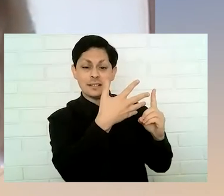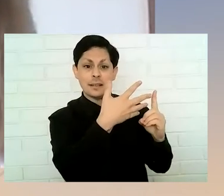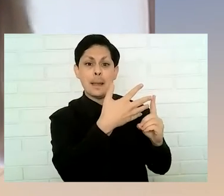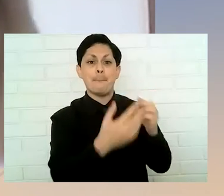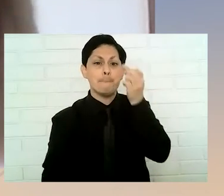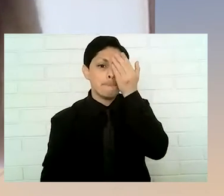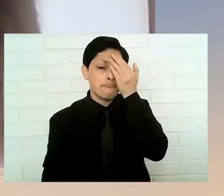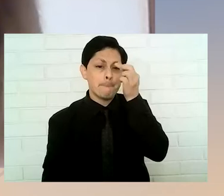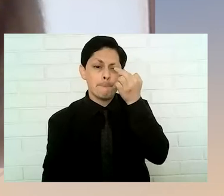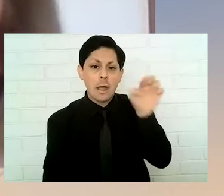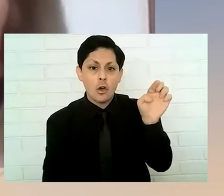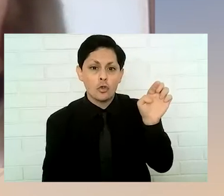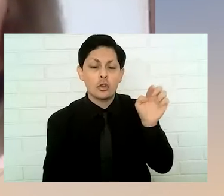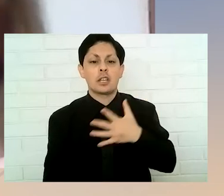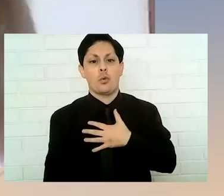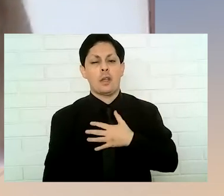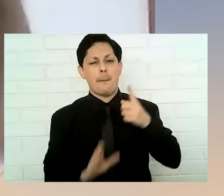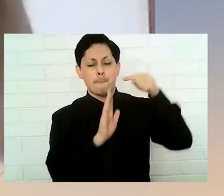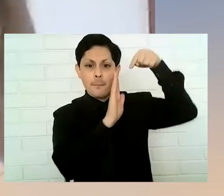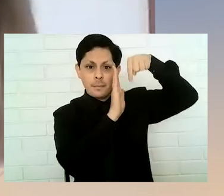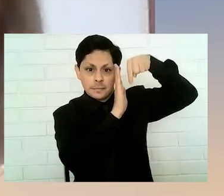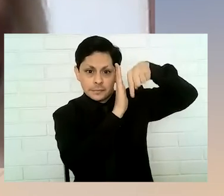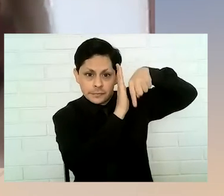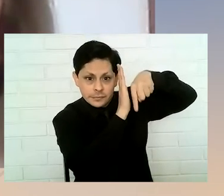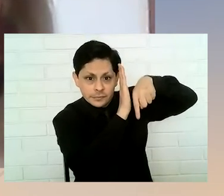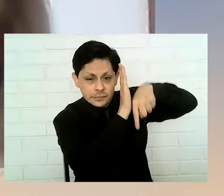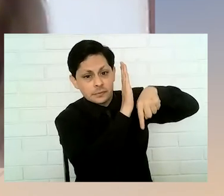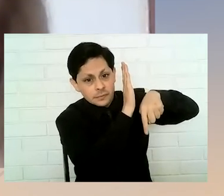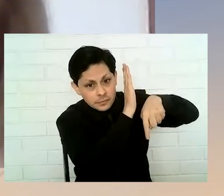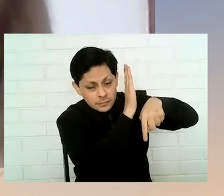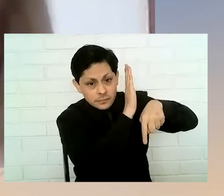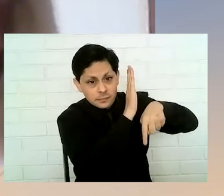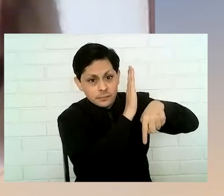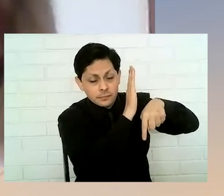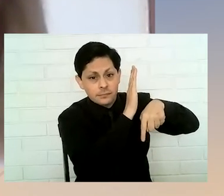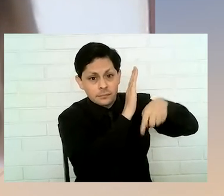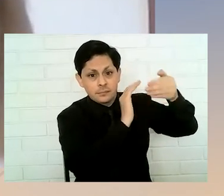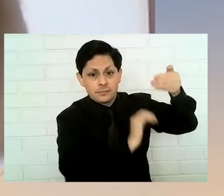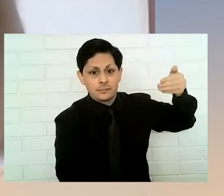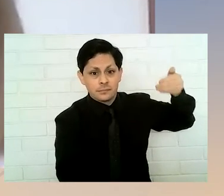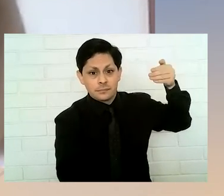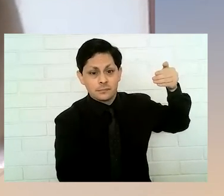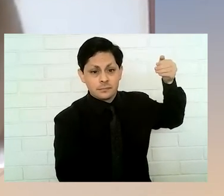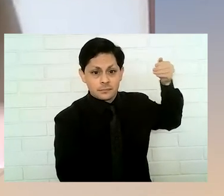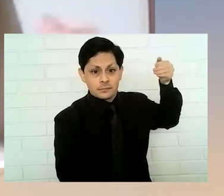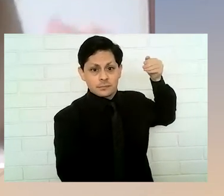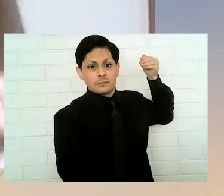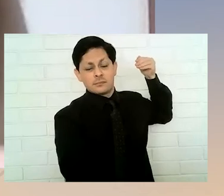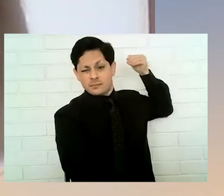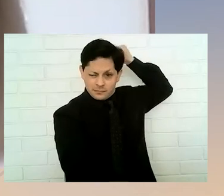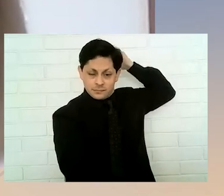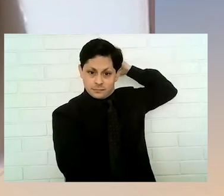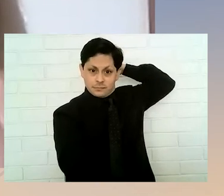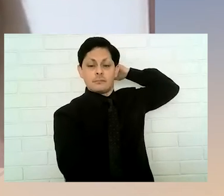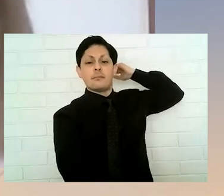uno es tan profunda, está tan arraigada, viene de centurias. Entonces es muy